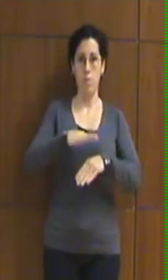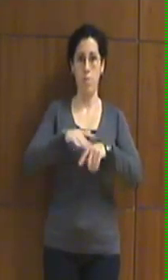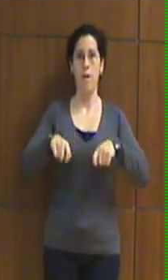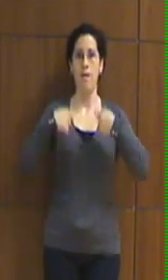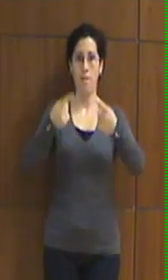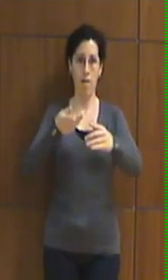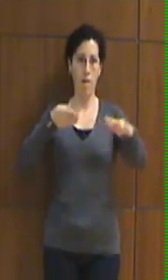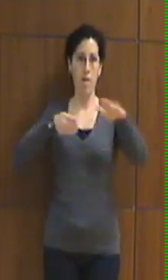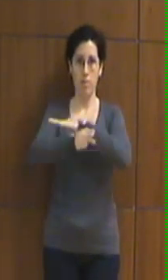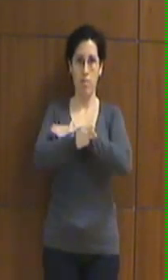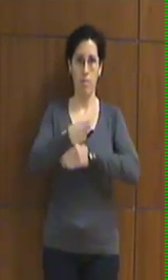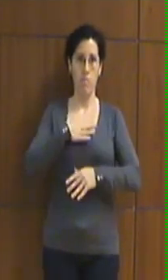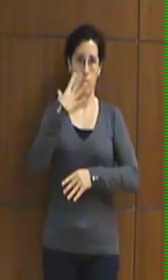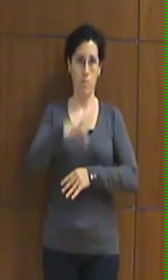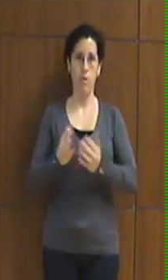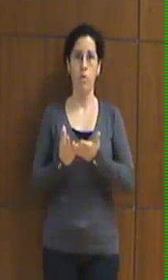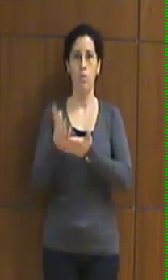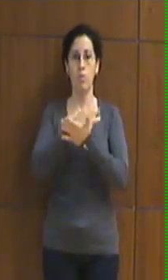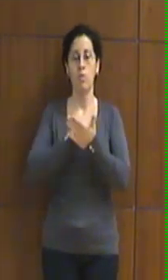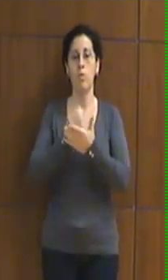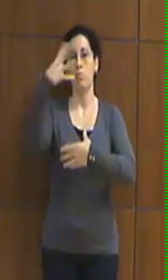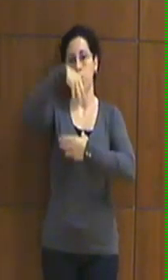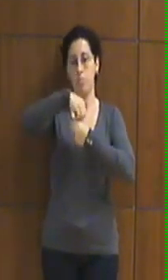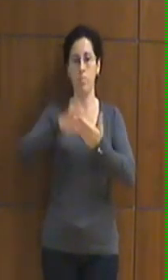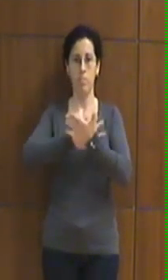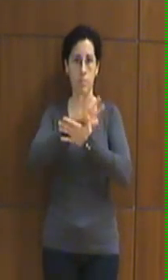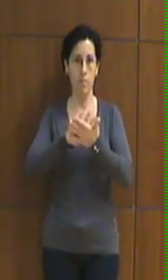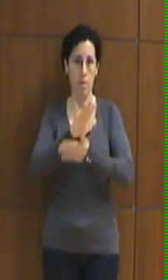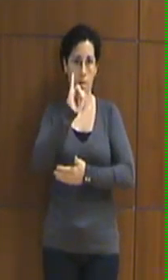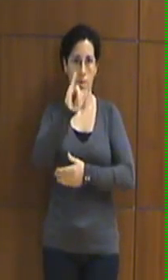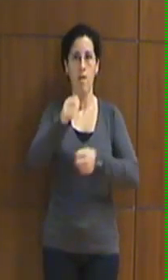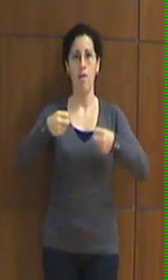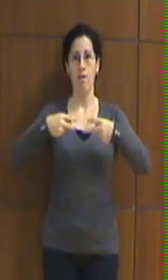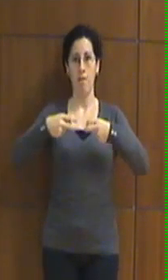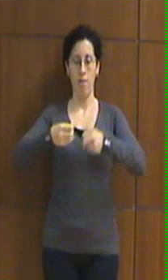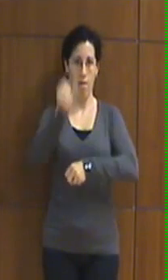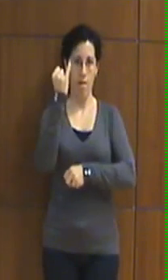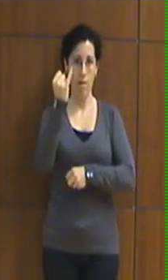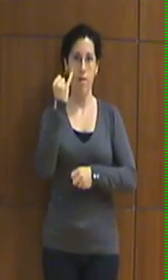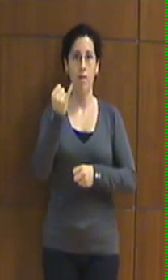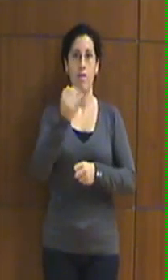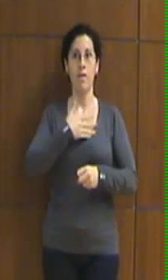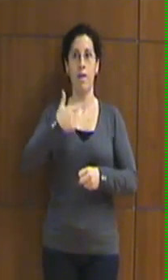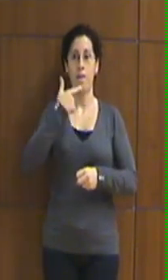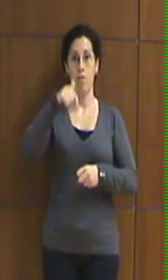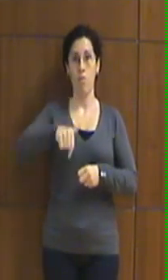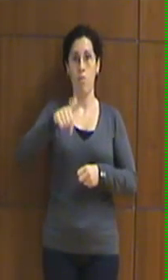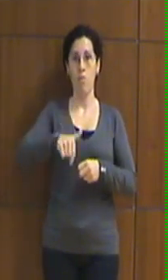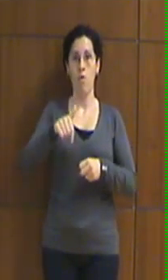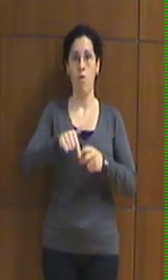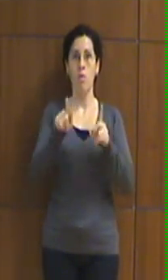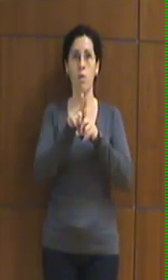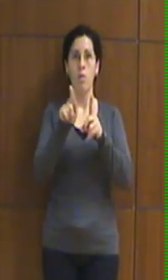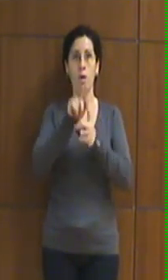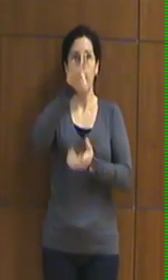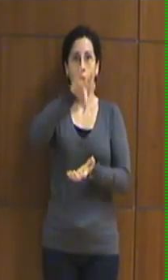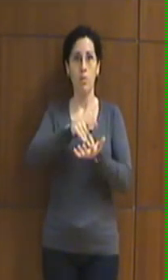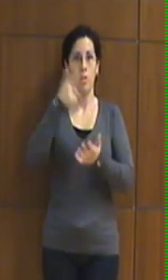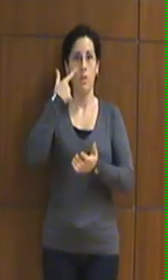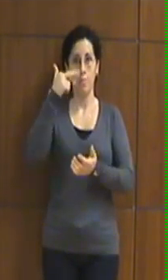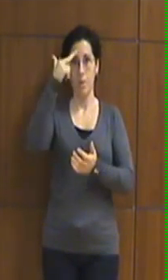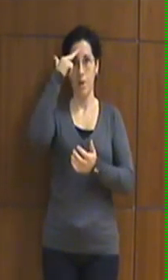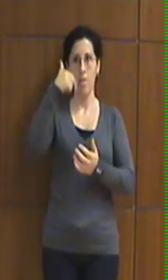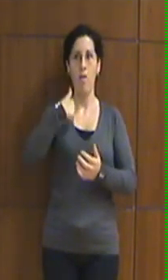más accesible, tanto con lengua de signos como subtitulado. Y es una experiencia que a mí